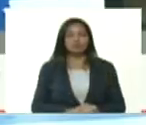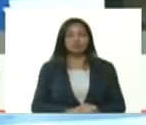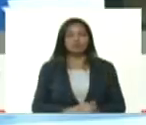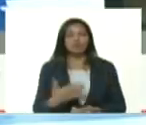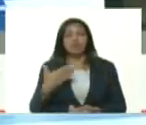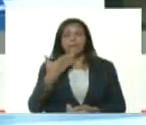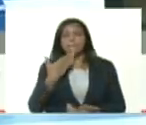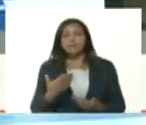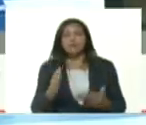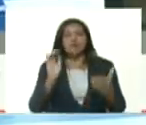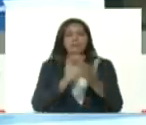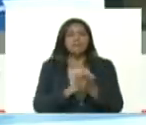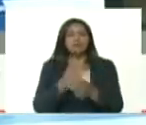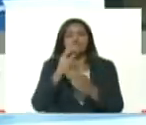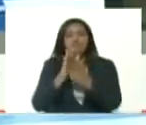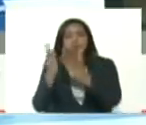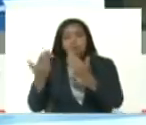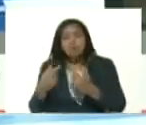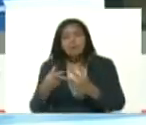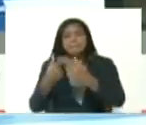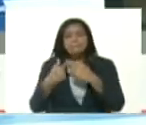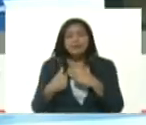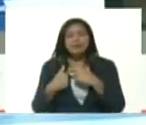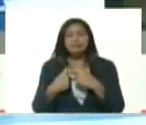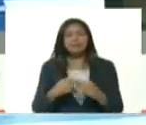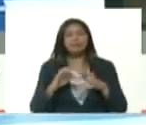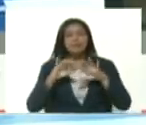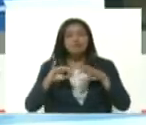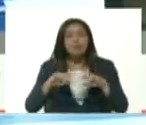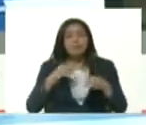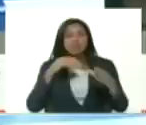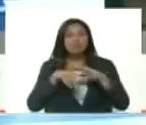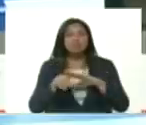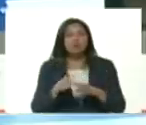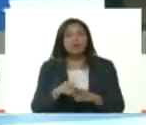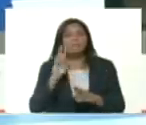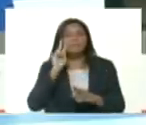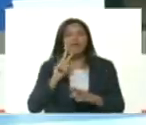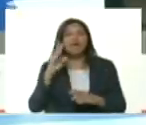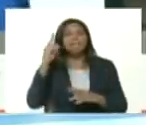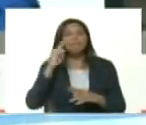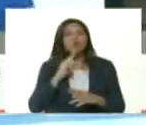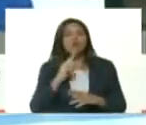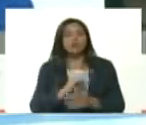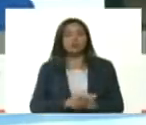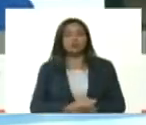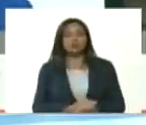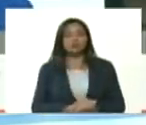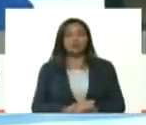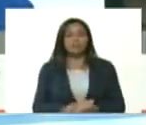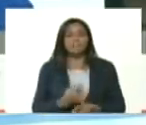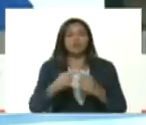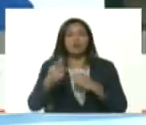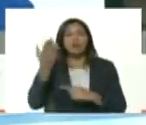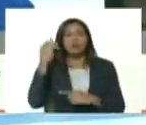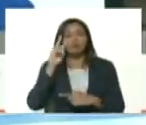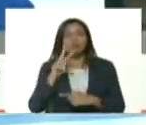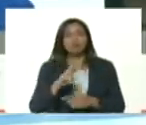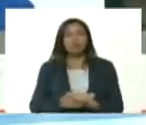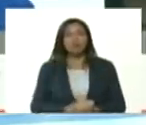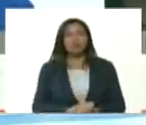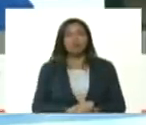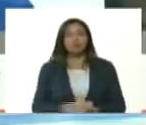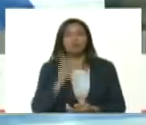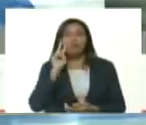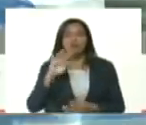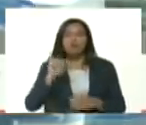pidan a un pana, a un amigo que la tenga, se la preste, la clave. Vean Bolívar. Pero ayer vimos, tú no lo has